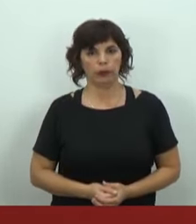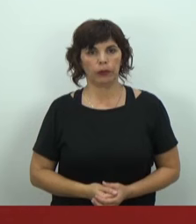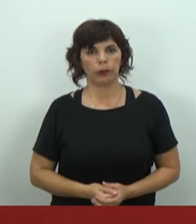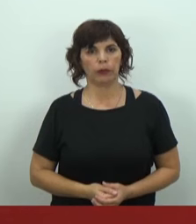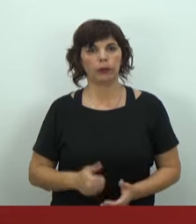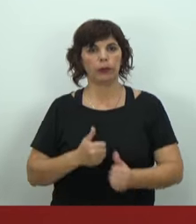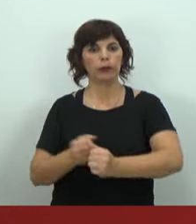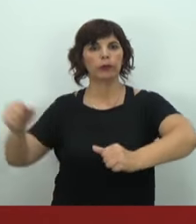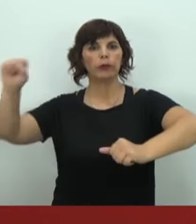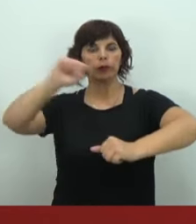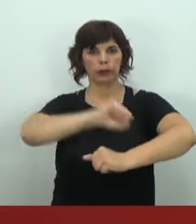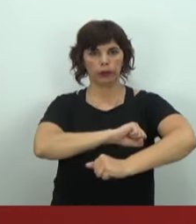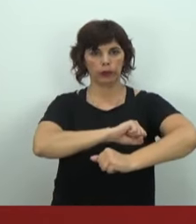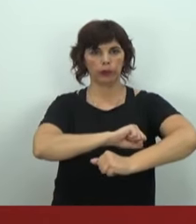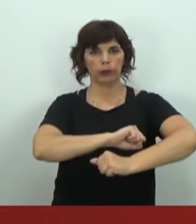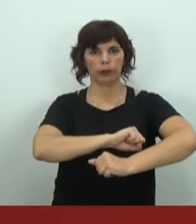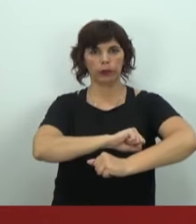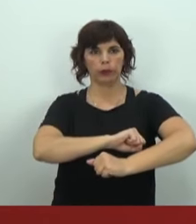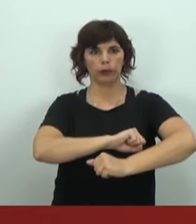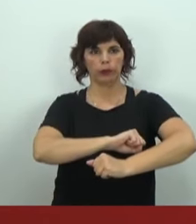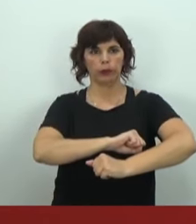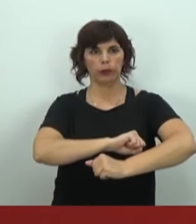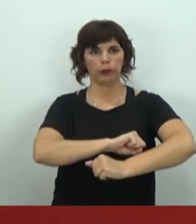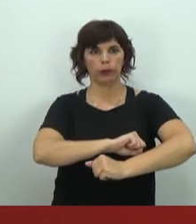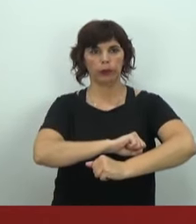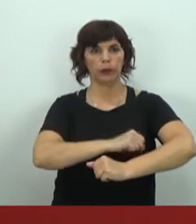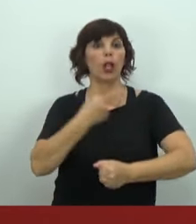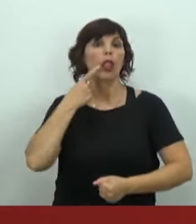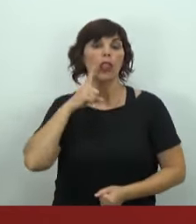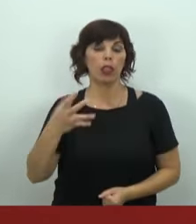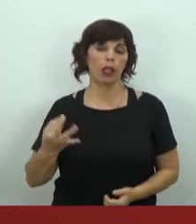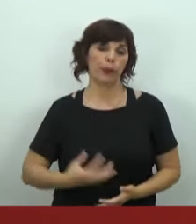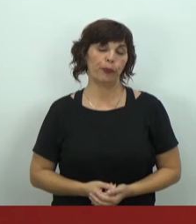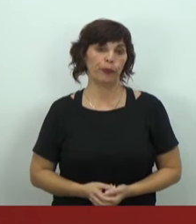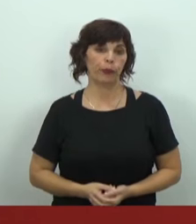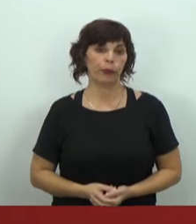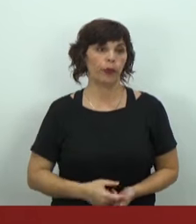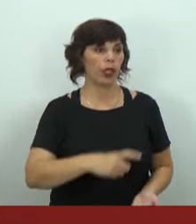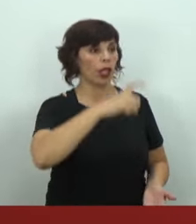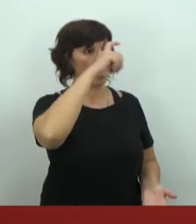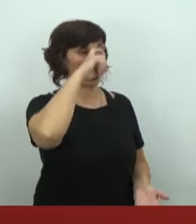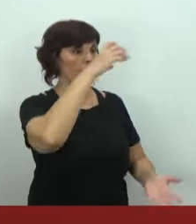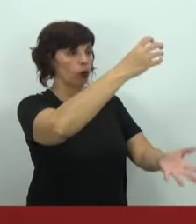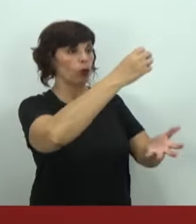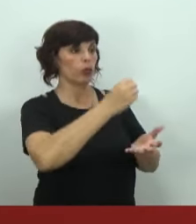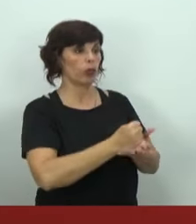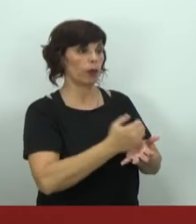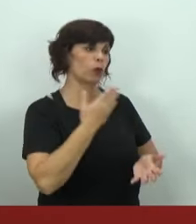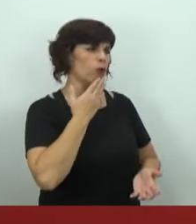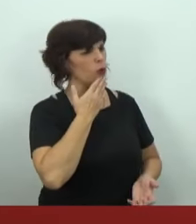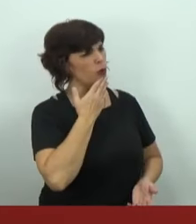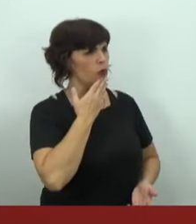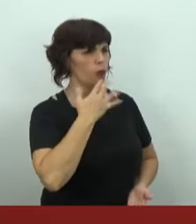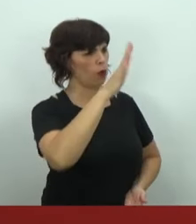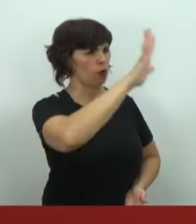El apóstol Pablo y los escritores del Nuevo Testamento nos dicen que todo el Antiguo Testamento es la sombra de lo que iba a venir.